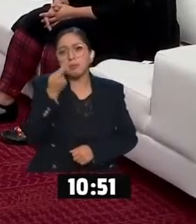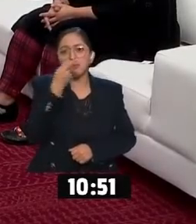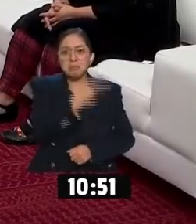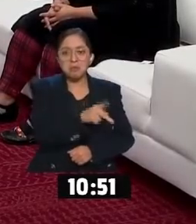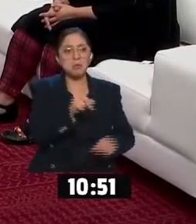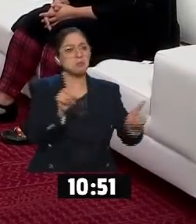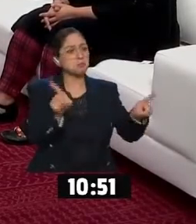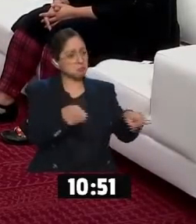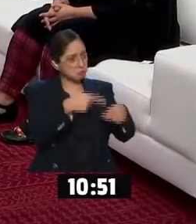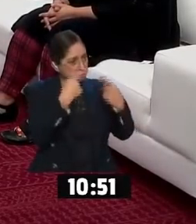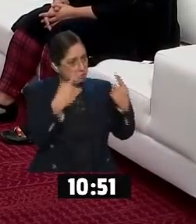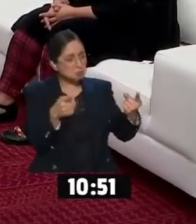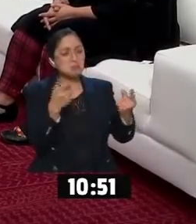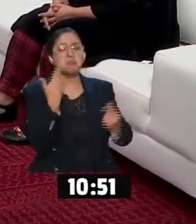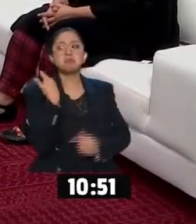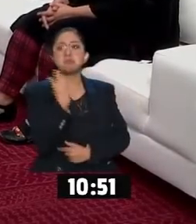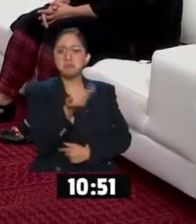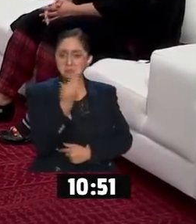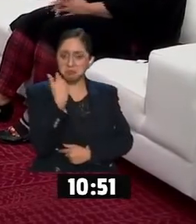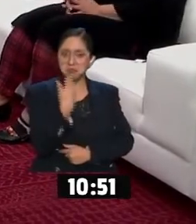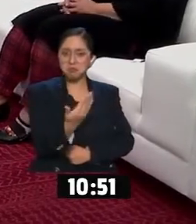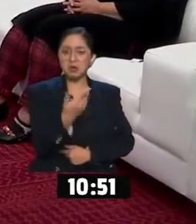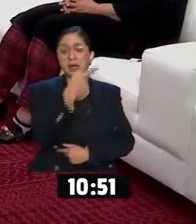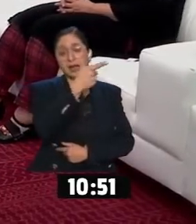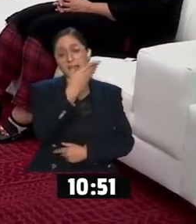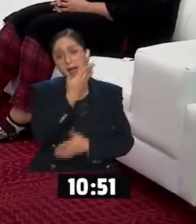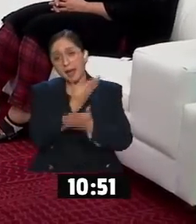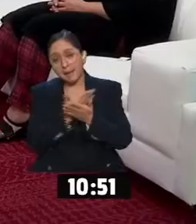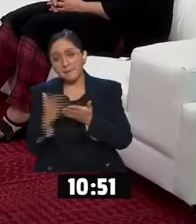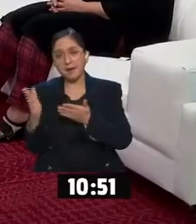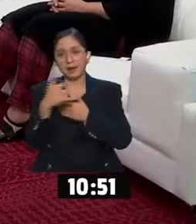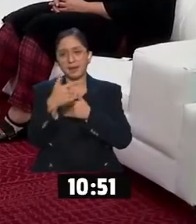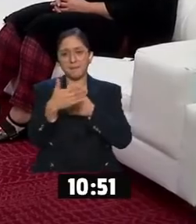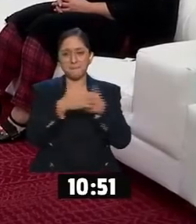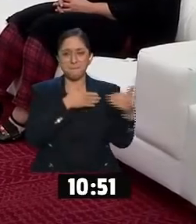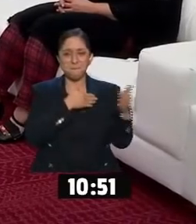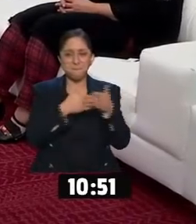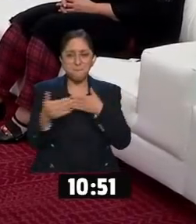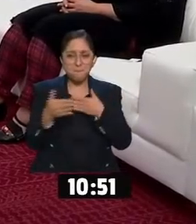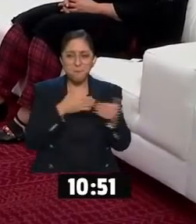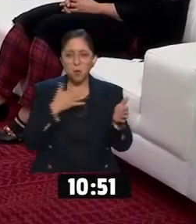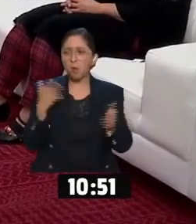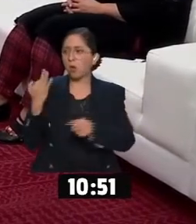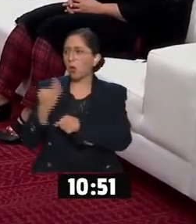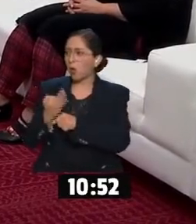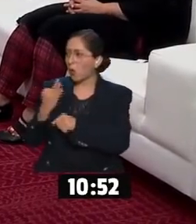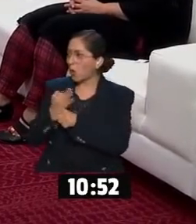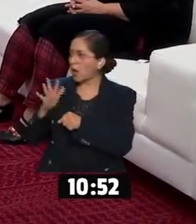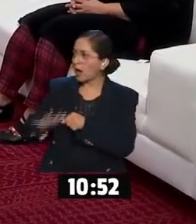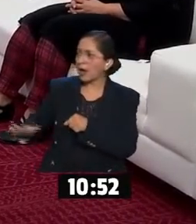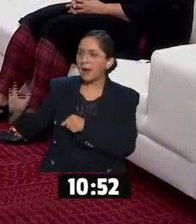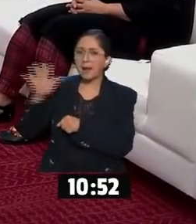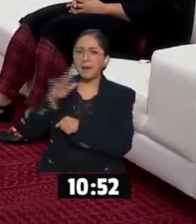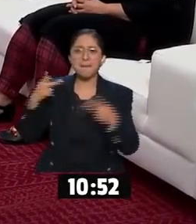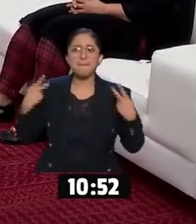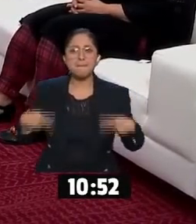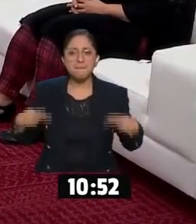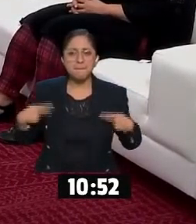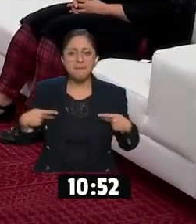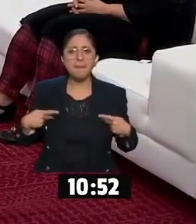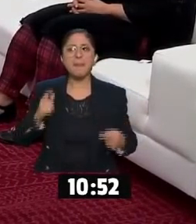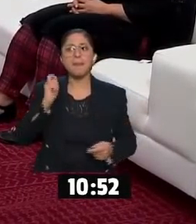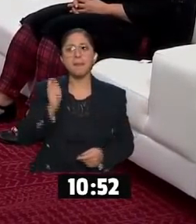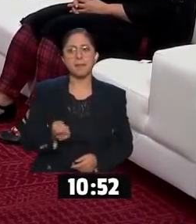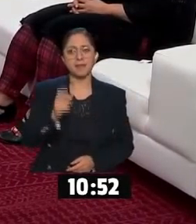quita la Están de moda, están de moda. Digamos que están en boca de todos y en el pulmón de todos. Se